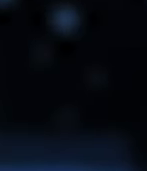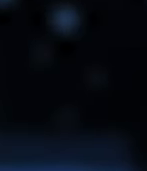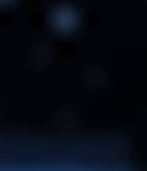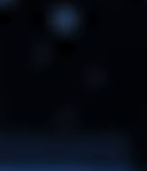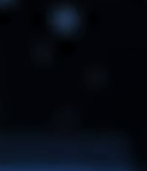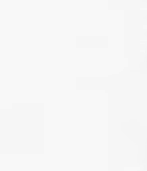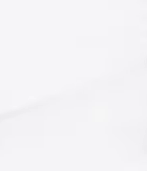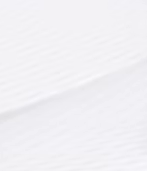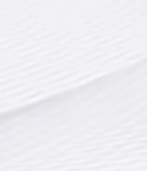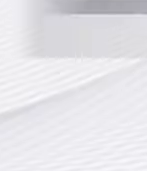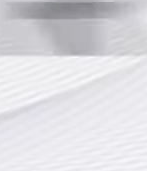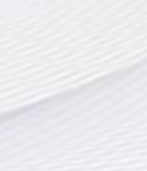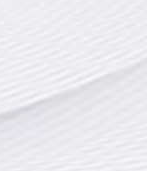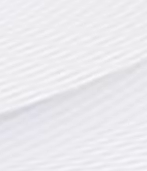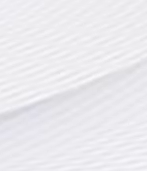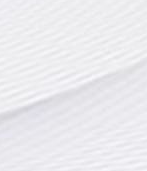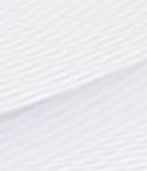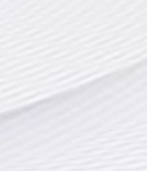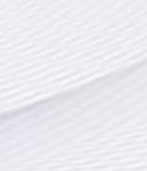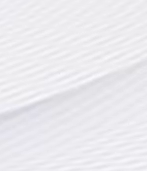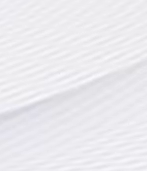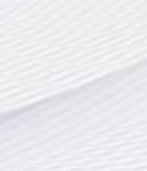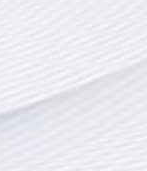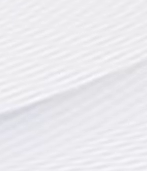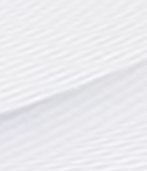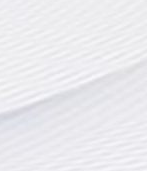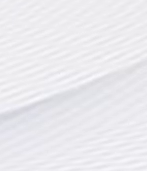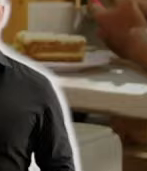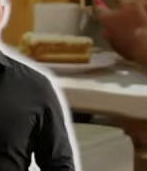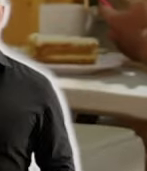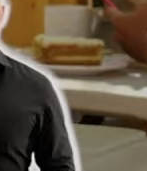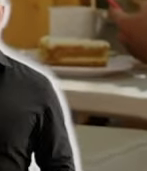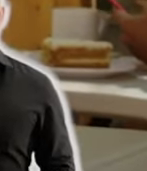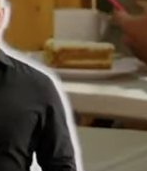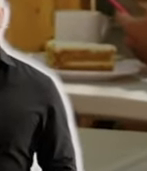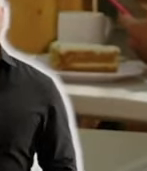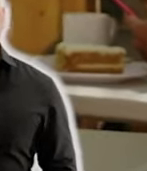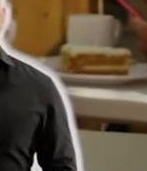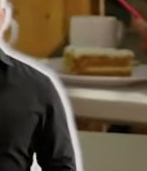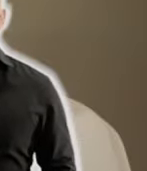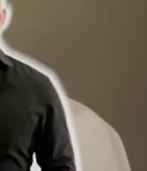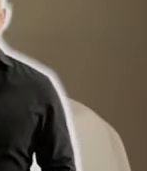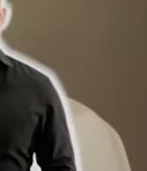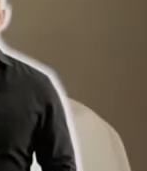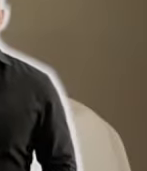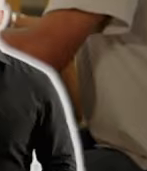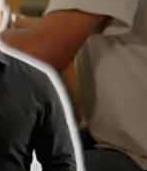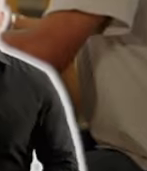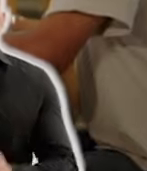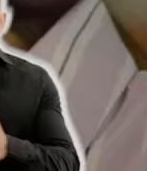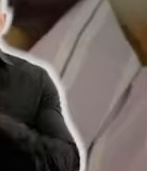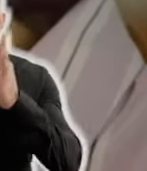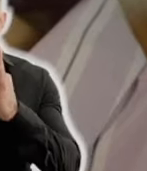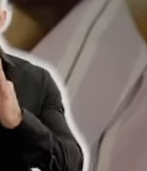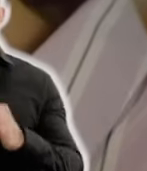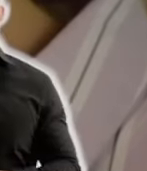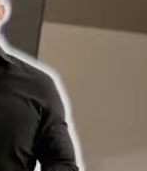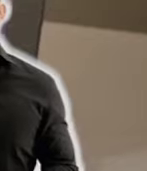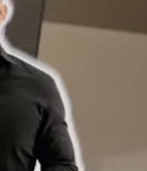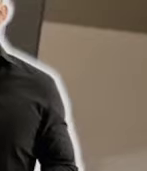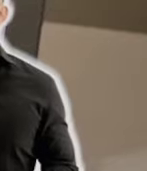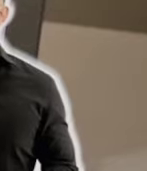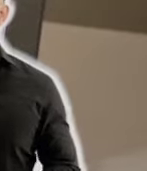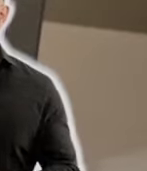ficenet.fgr.org.mx. Fiscalía General de la República. Hola, te tengo una noticia. A ver,